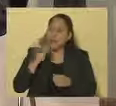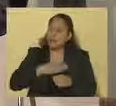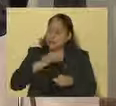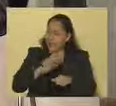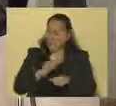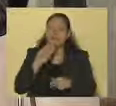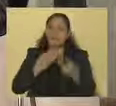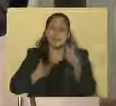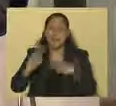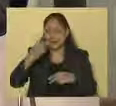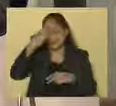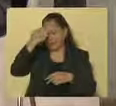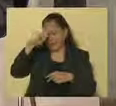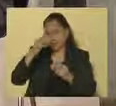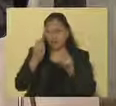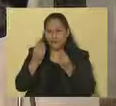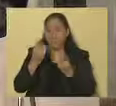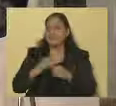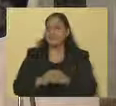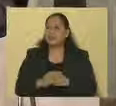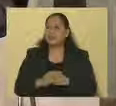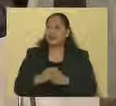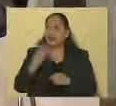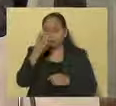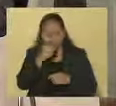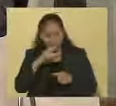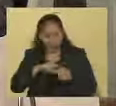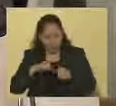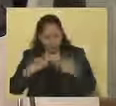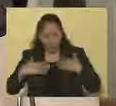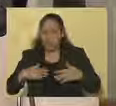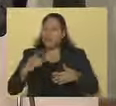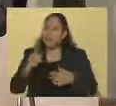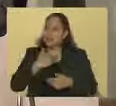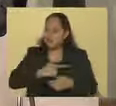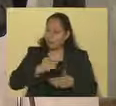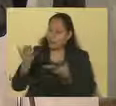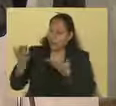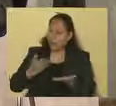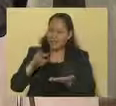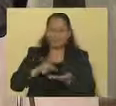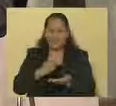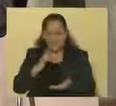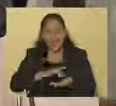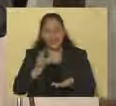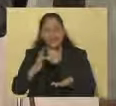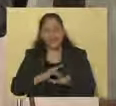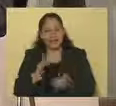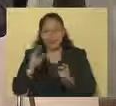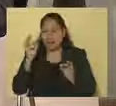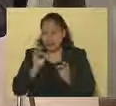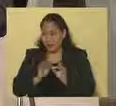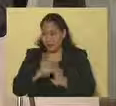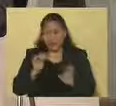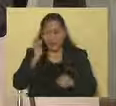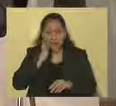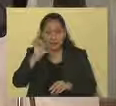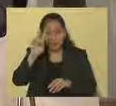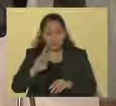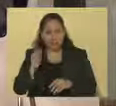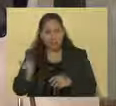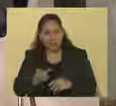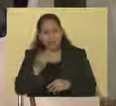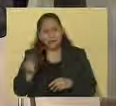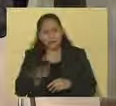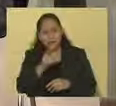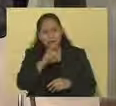Oh, te extrañamos gracias, muchísimo. Frank, muy qué bonito caluroso. Color. Qué gusto tenerte acá de regreso. Gracias, gracias. Muy ¿lista? Amable. Como todos los viernes, sesión de preguntas